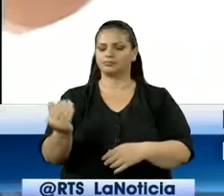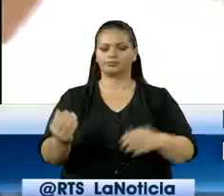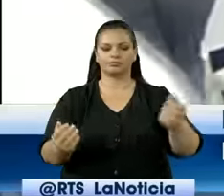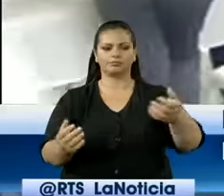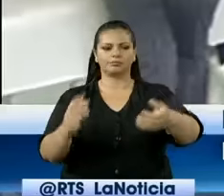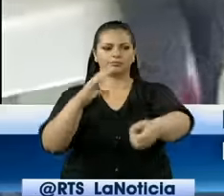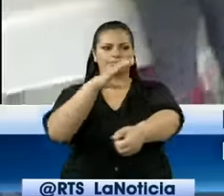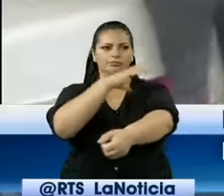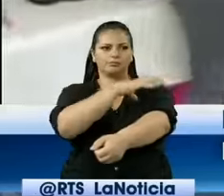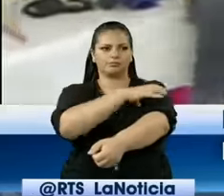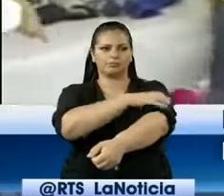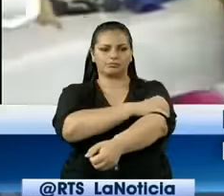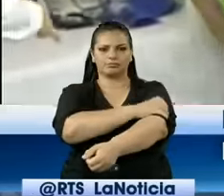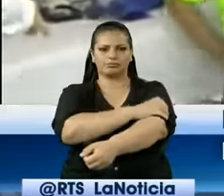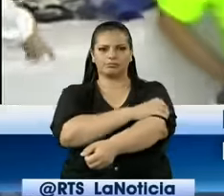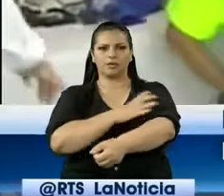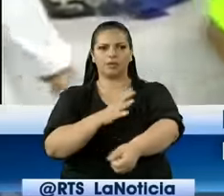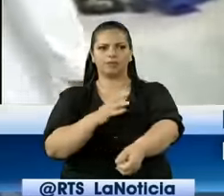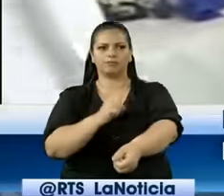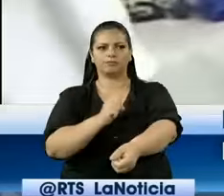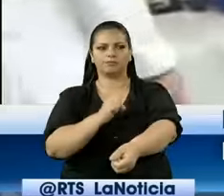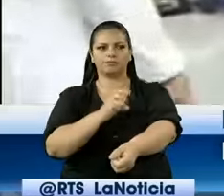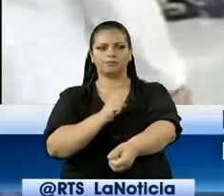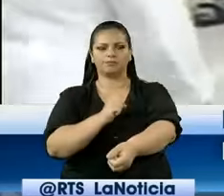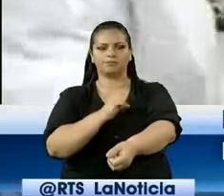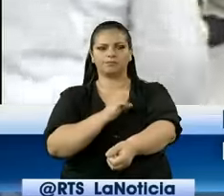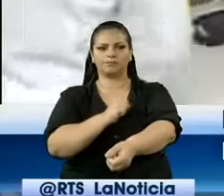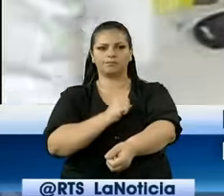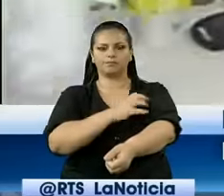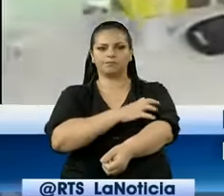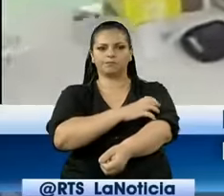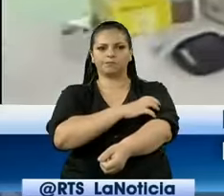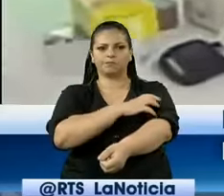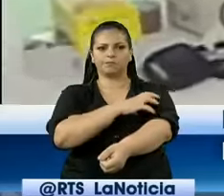los signos vitales, se les puede hacer incluso una prueba rápida.